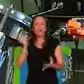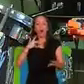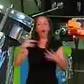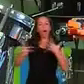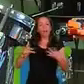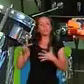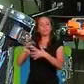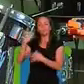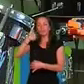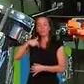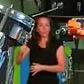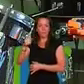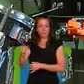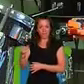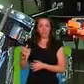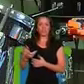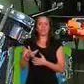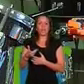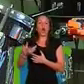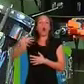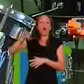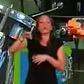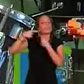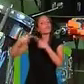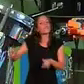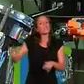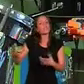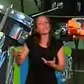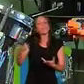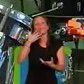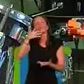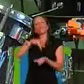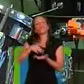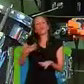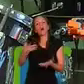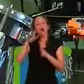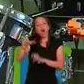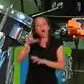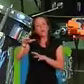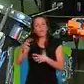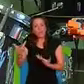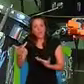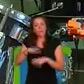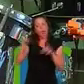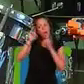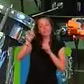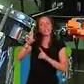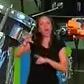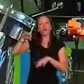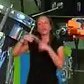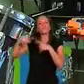artísticas, les encantan. La diferencia en cuanto al aprendizaje, en cuanto a la